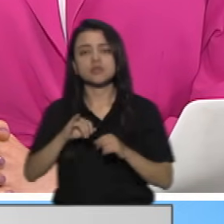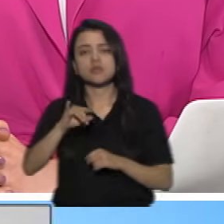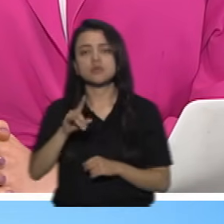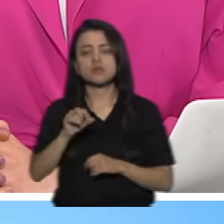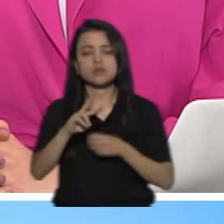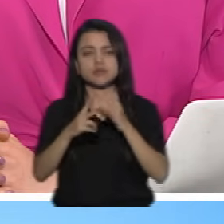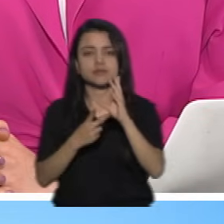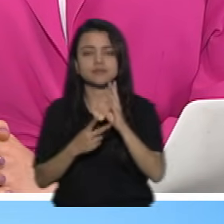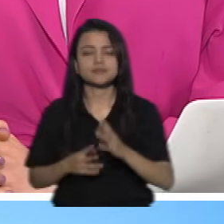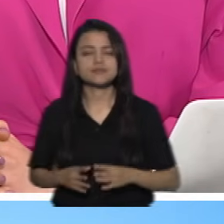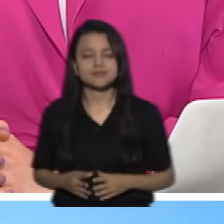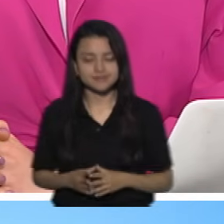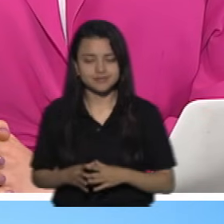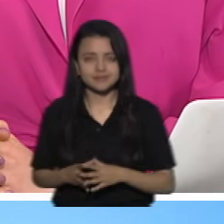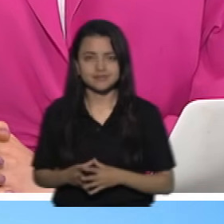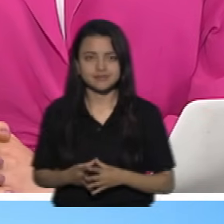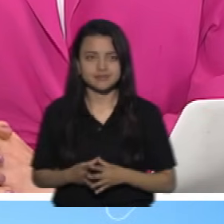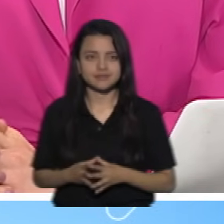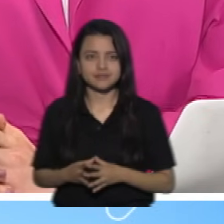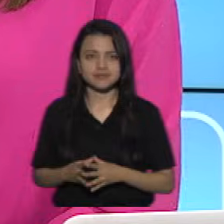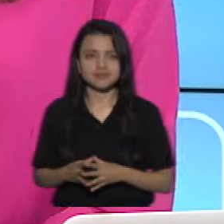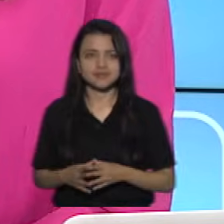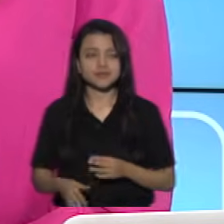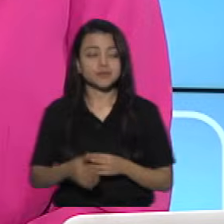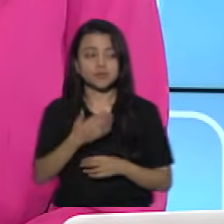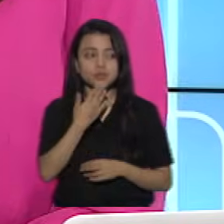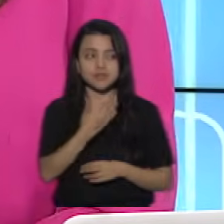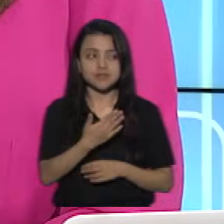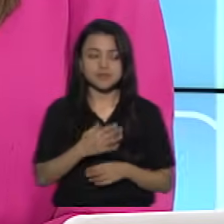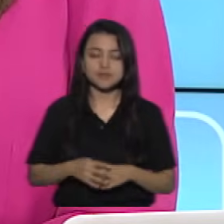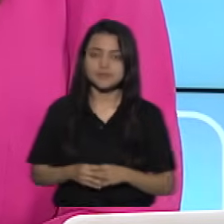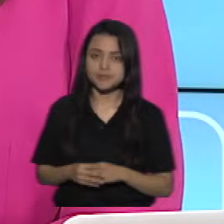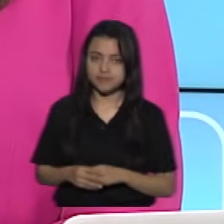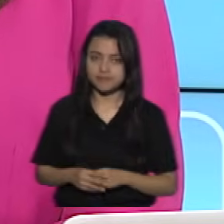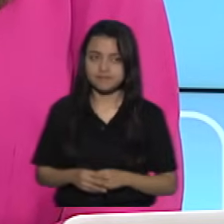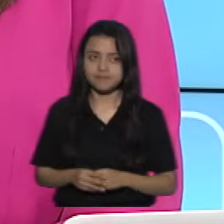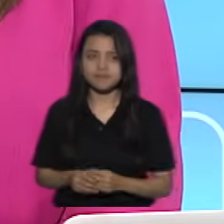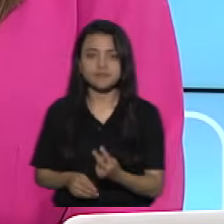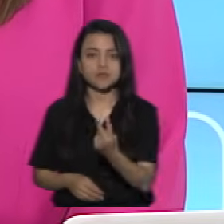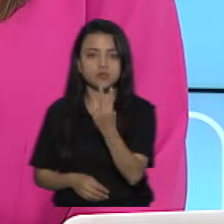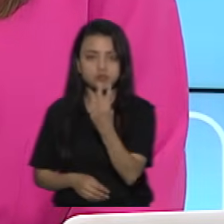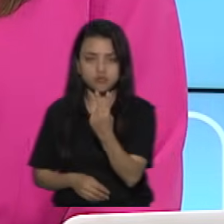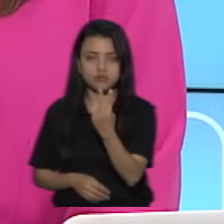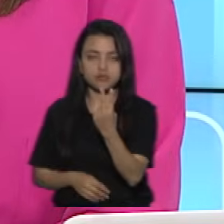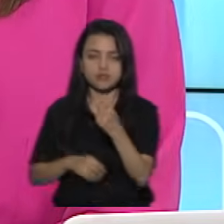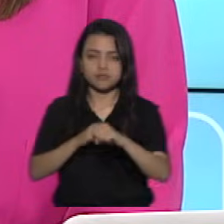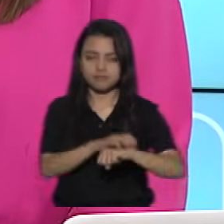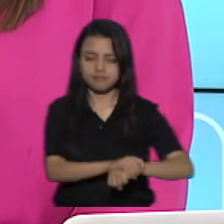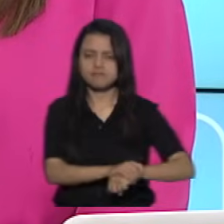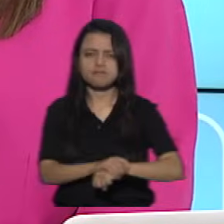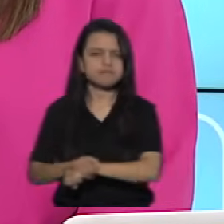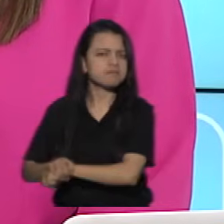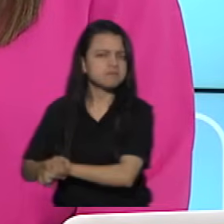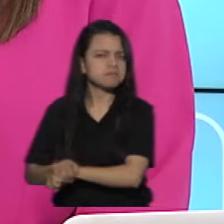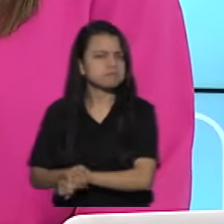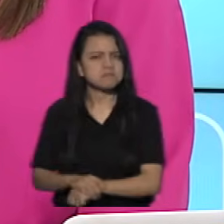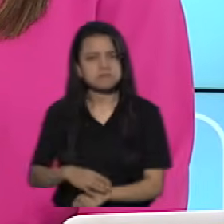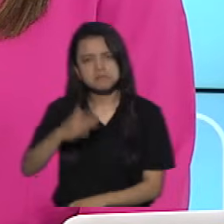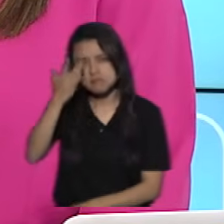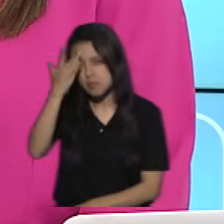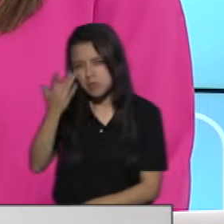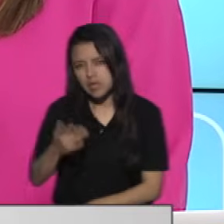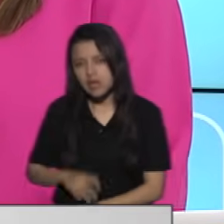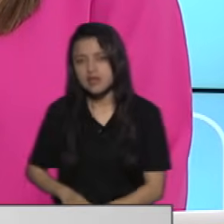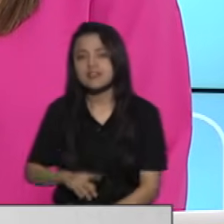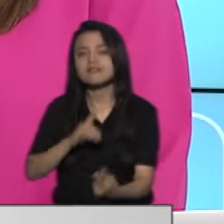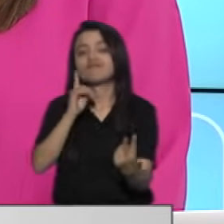Armando Rojas, Noticentro 1 CMI. Juan Armando, muchas gracias. 2 personas fueron capturadas por un homicidio de un líder social